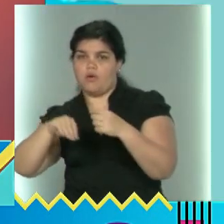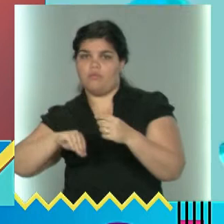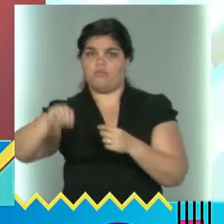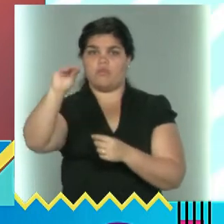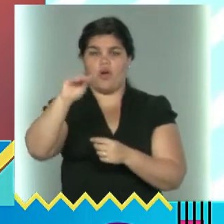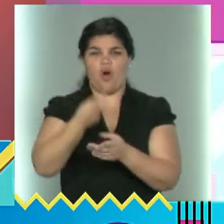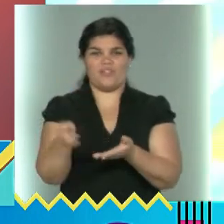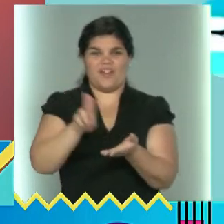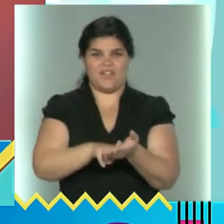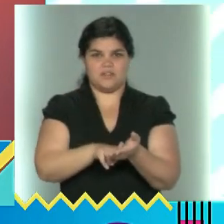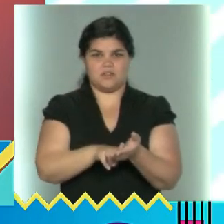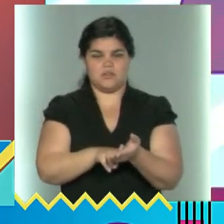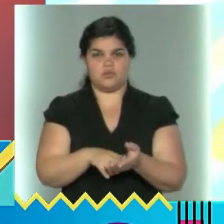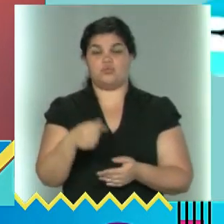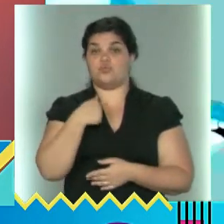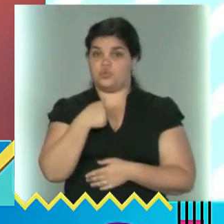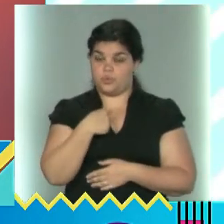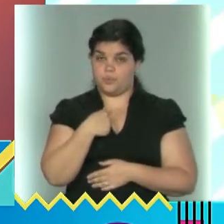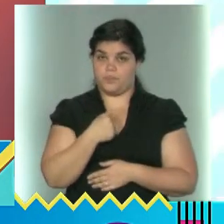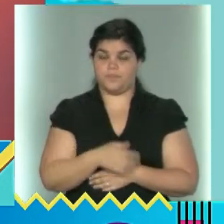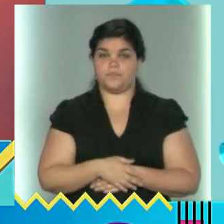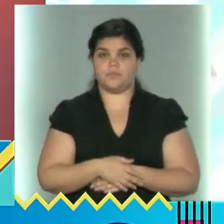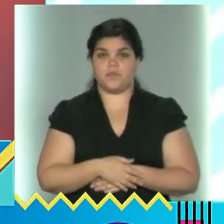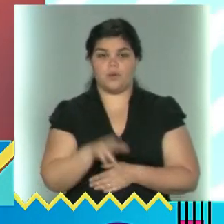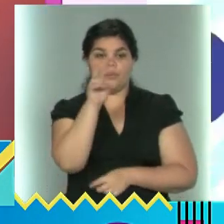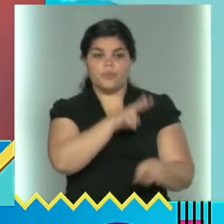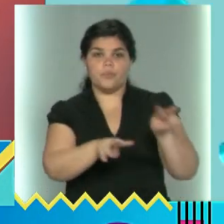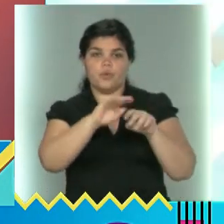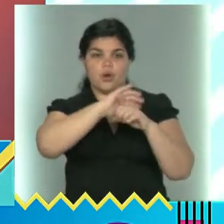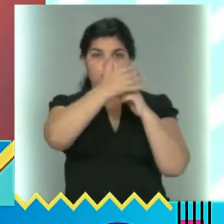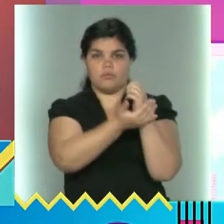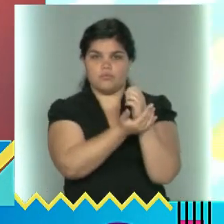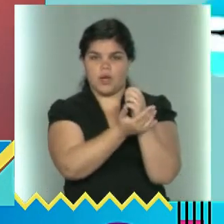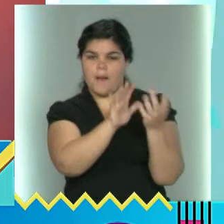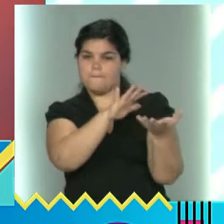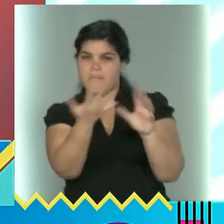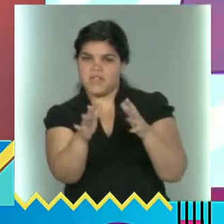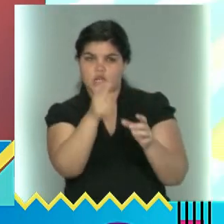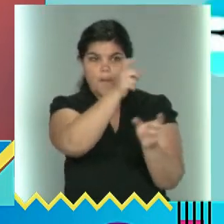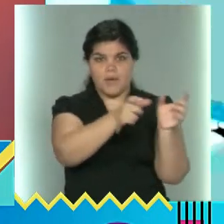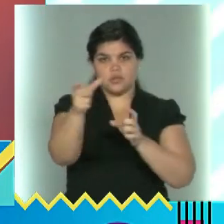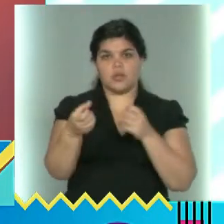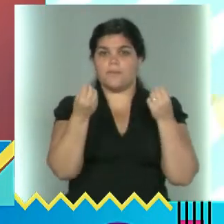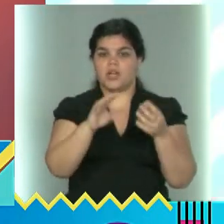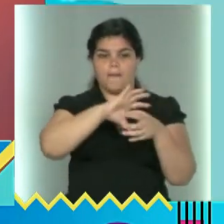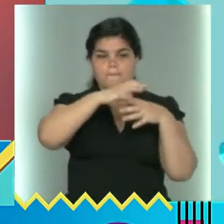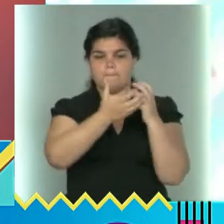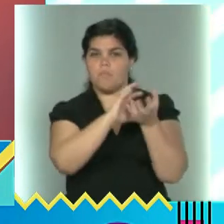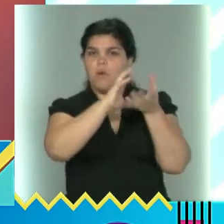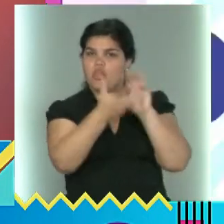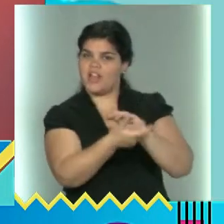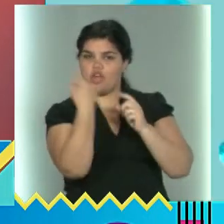que yo como hago es buscar un diseño que sea acorde a las personas, porque hay distintos modelos, digamos, claro, de mano,